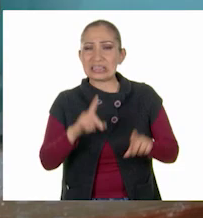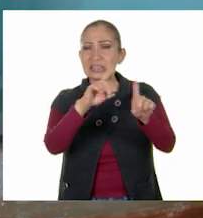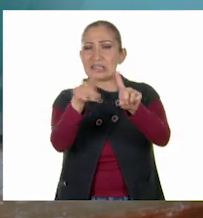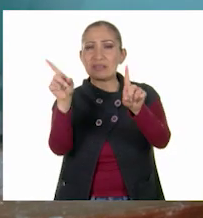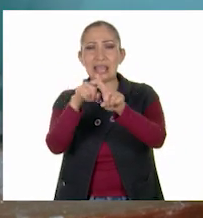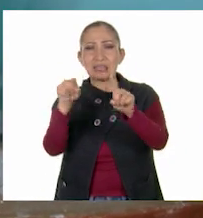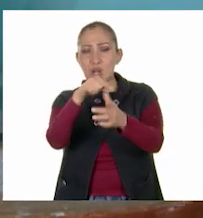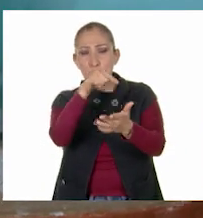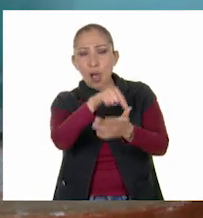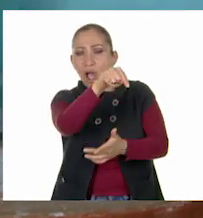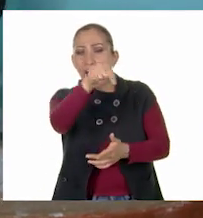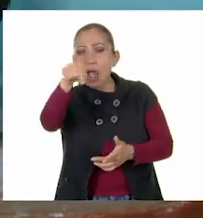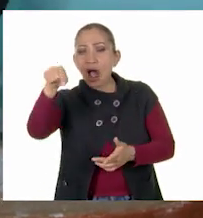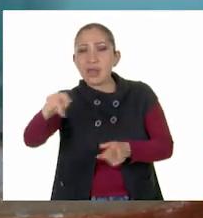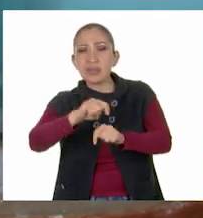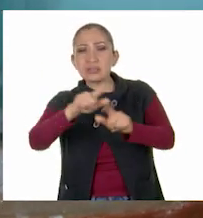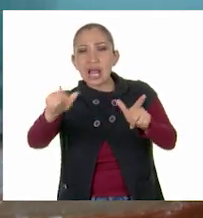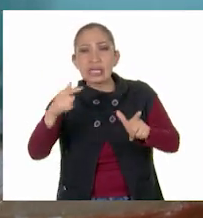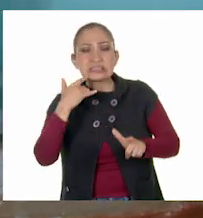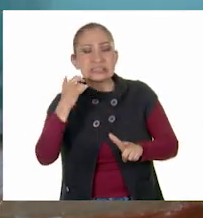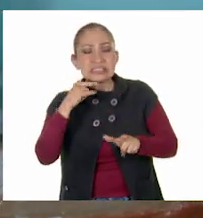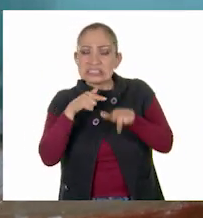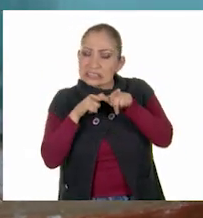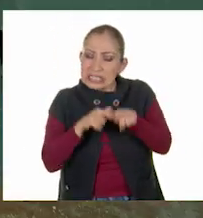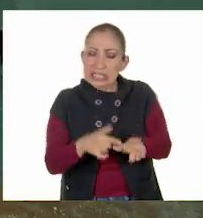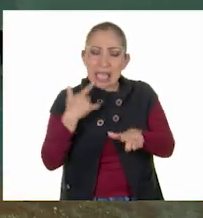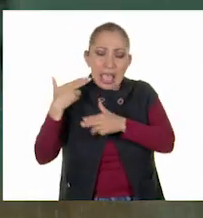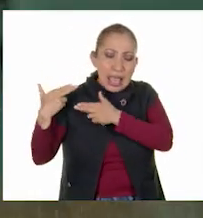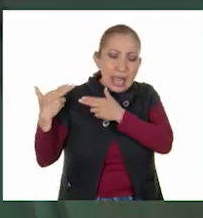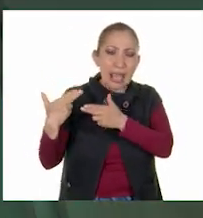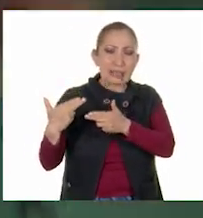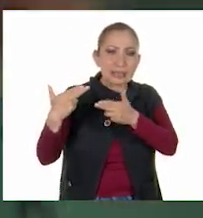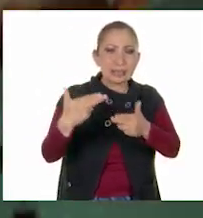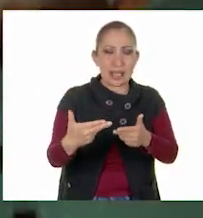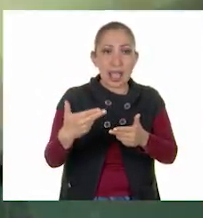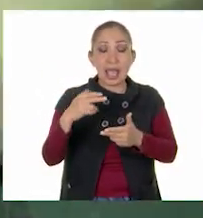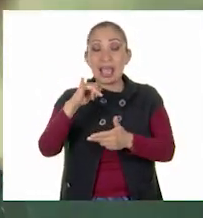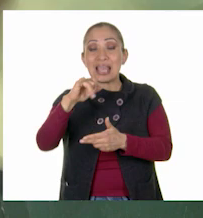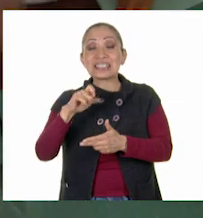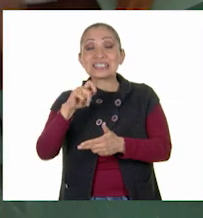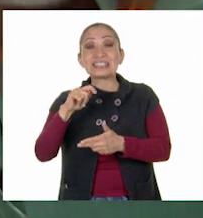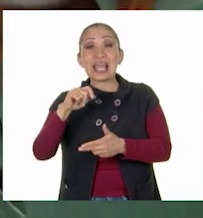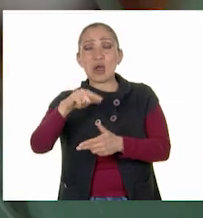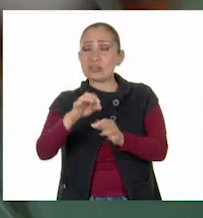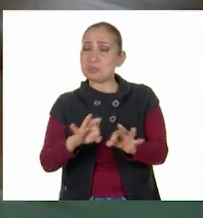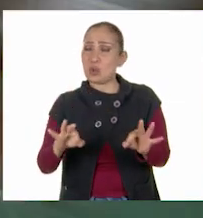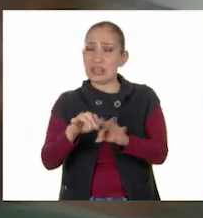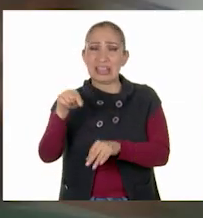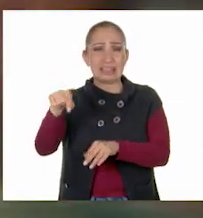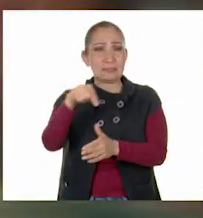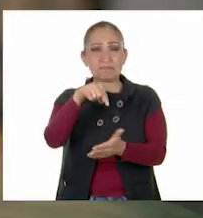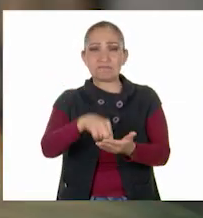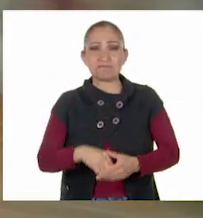Diversos rincones de Tlaxcala luchan porque no desaparezca la herencia. Ixtenco es fundamental.